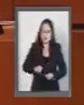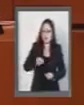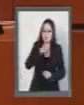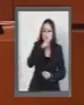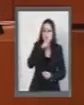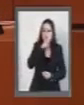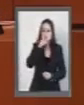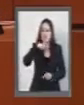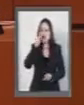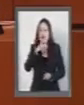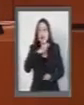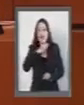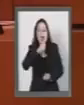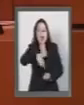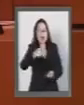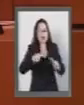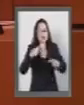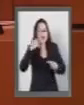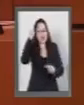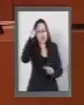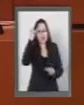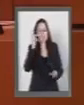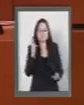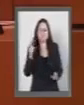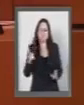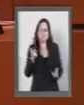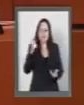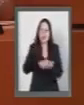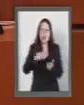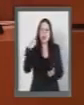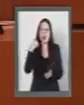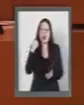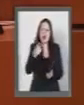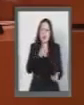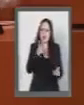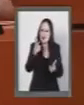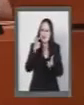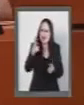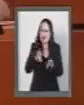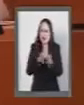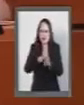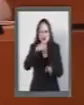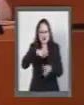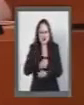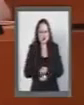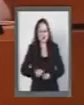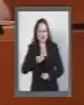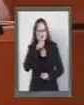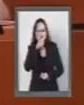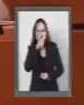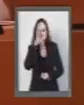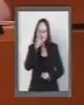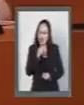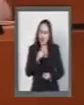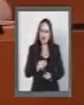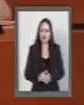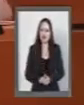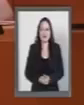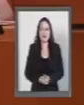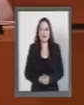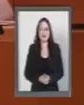a matar al pueblo indígena de Rochistlán. Como lo dijo mi compañero hace un momento.